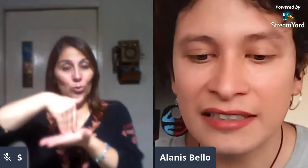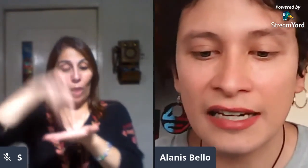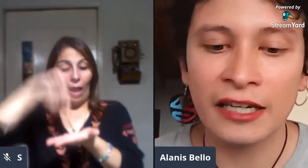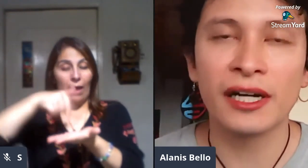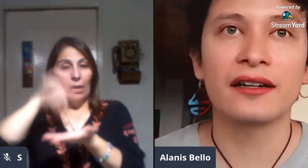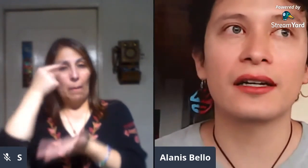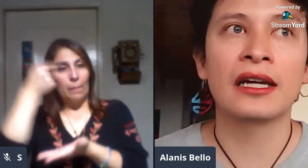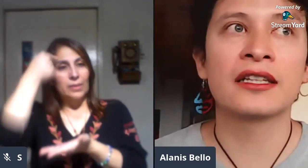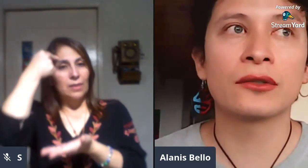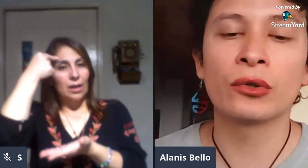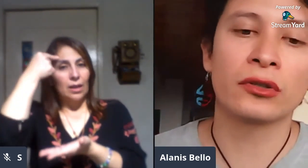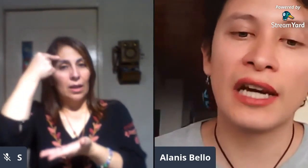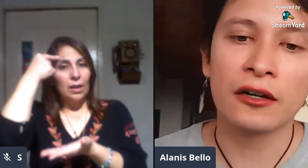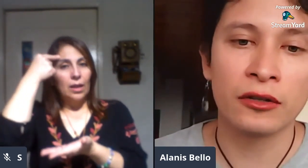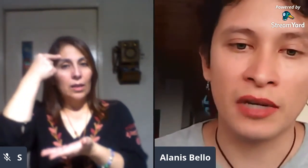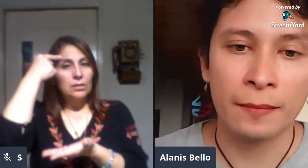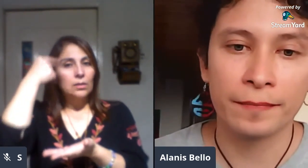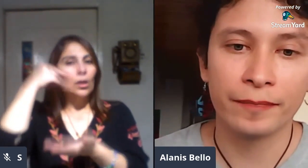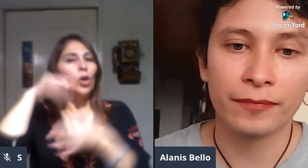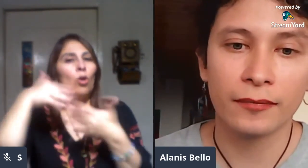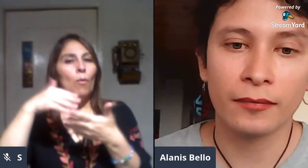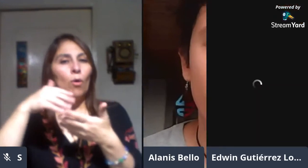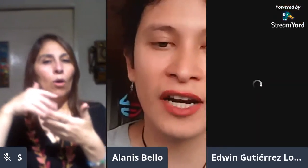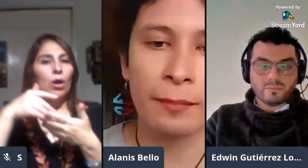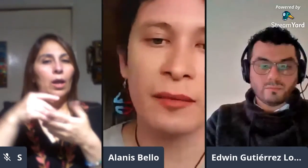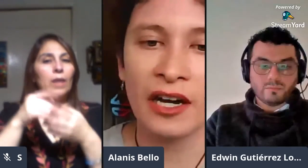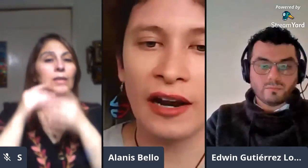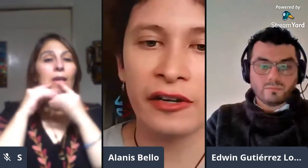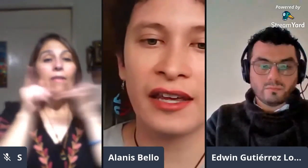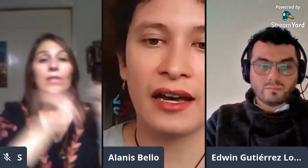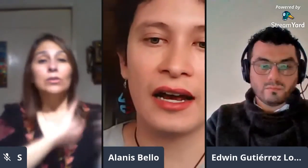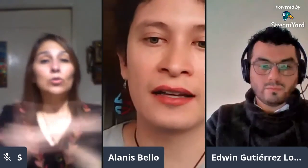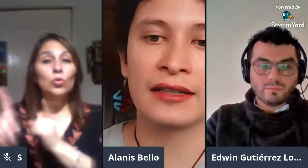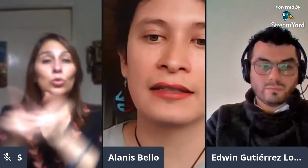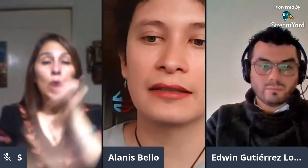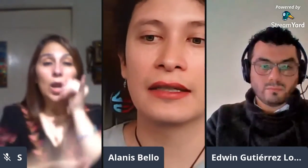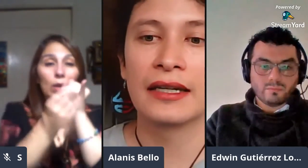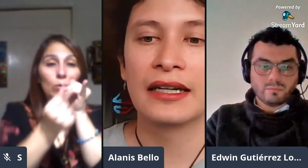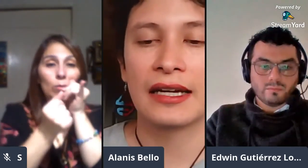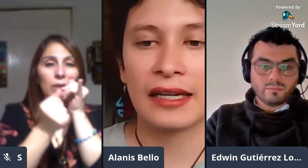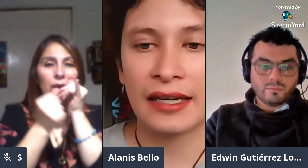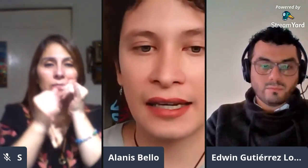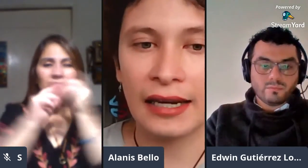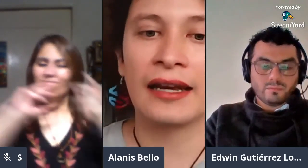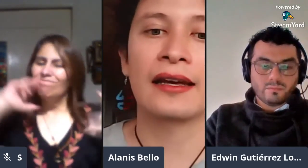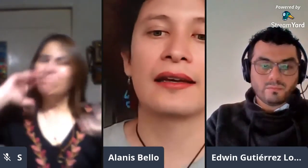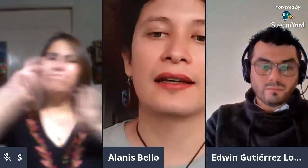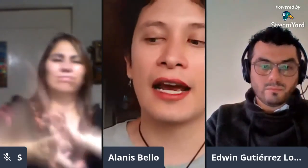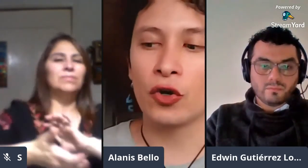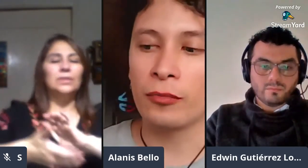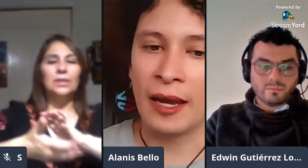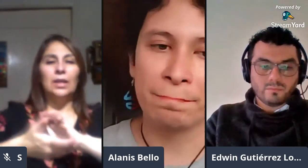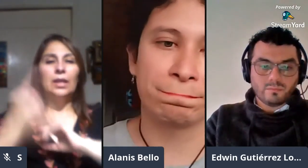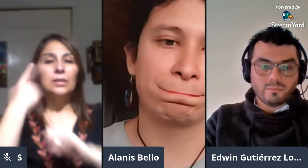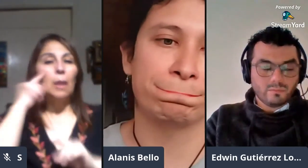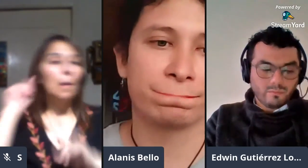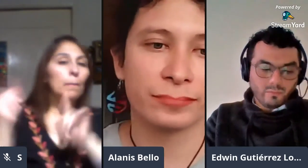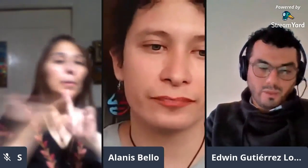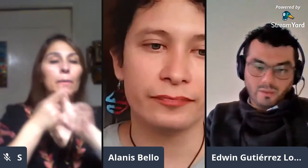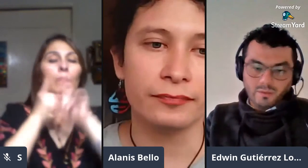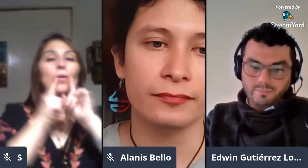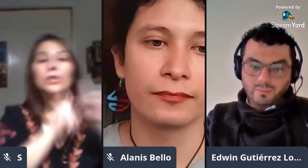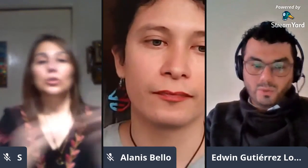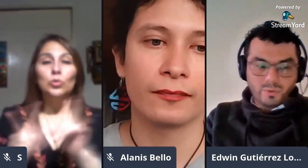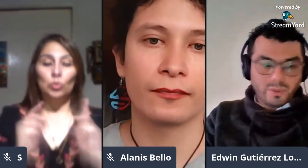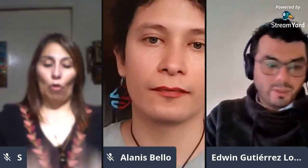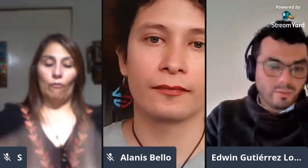poner patas arriba el discurso de la economía, poner primero la vida antes que la economía.